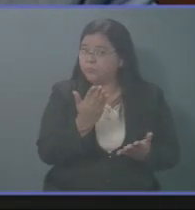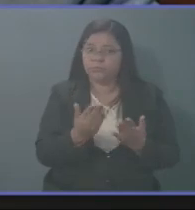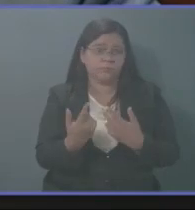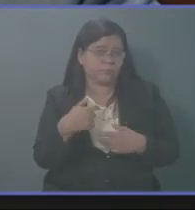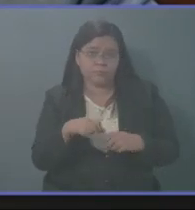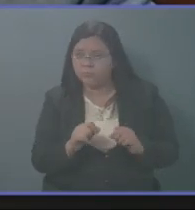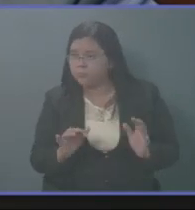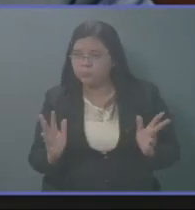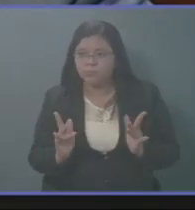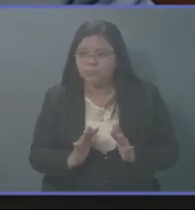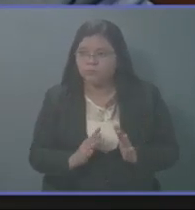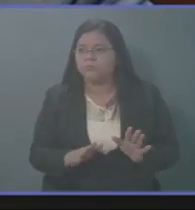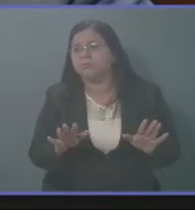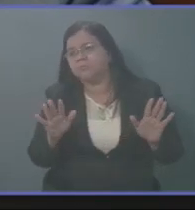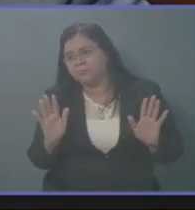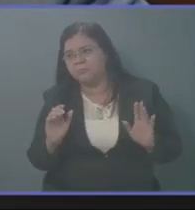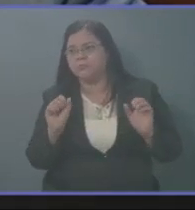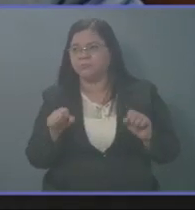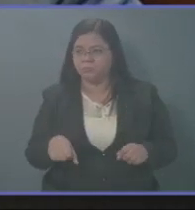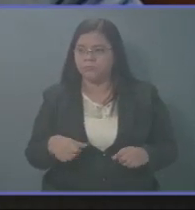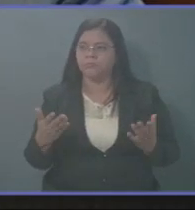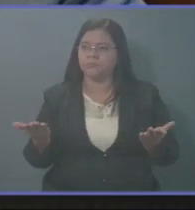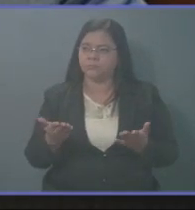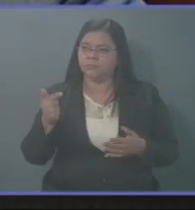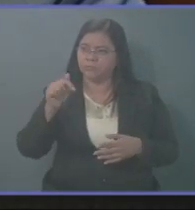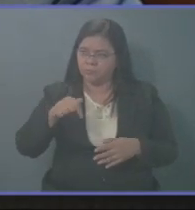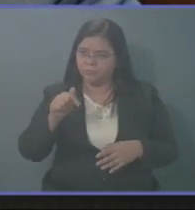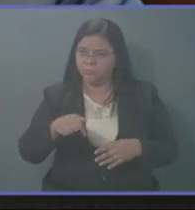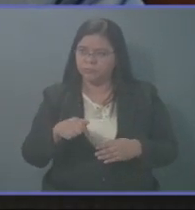reúnen, tiene que poderse hacer aquí en el Pleno